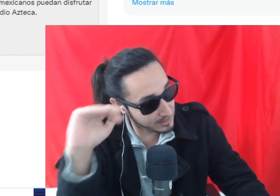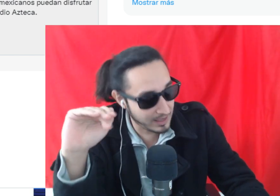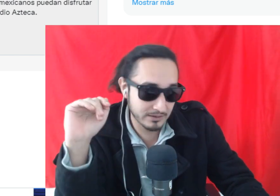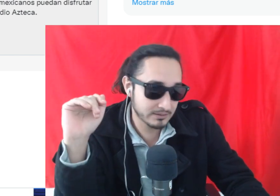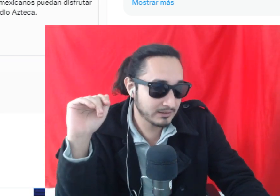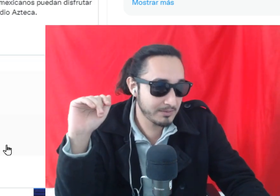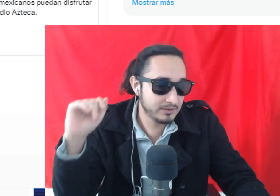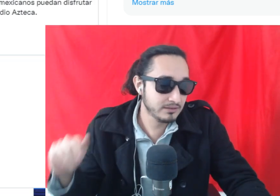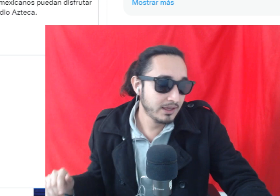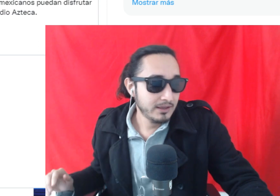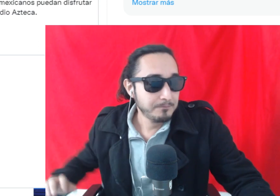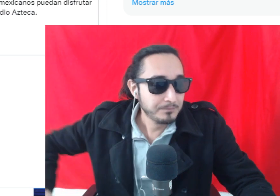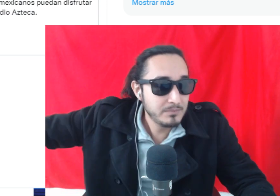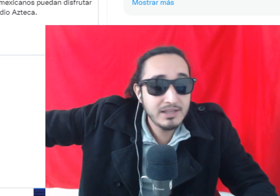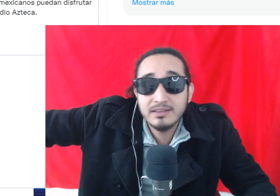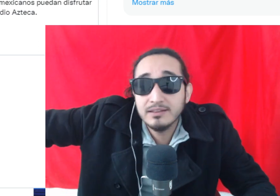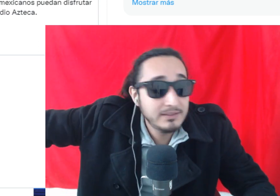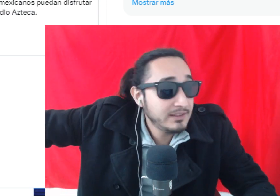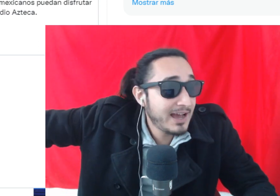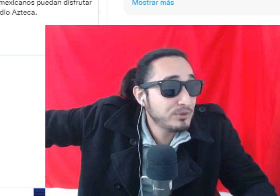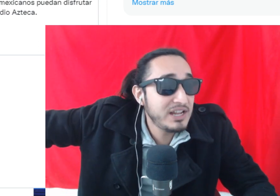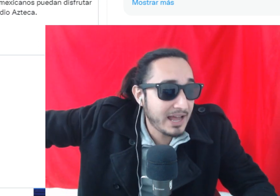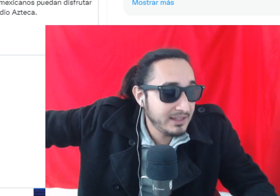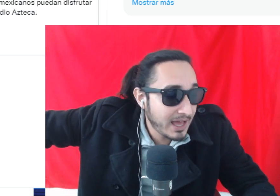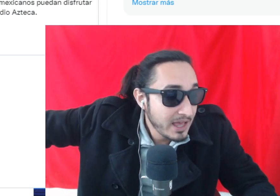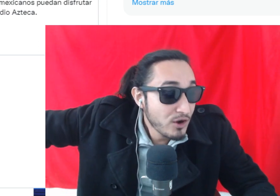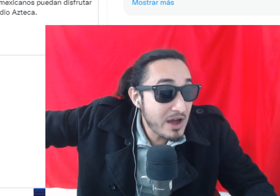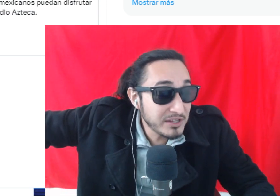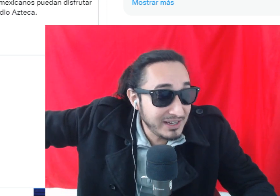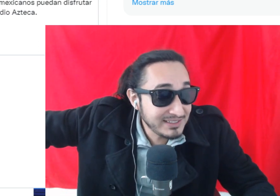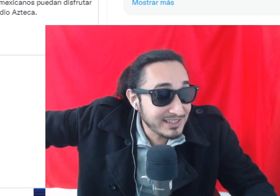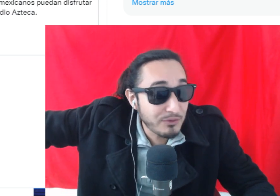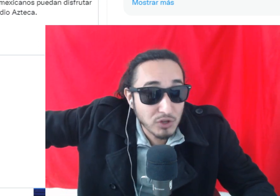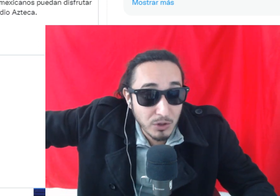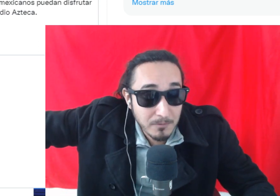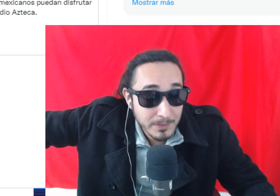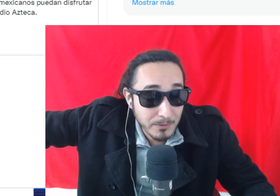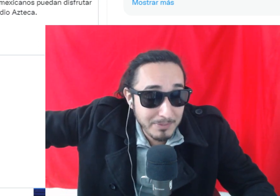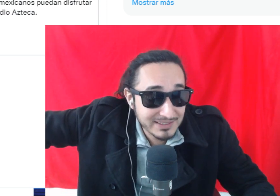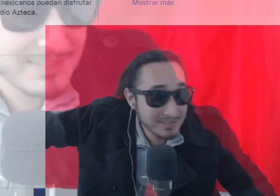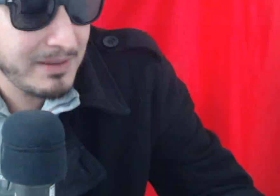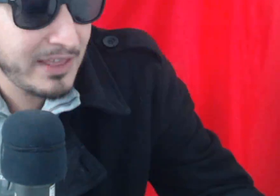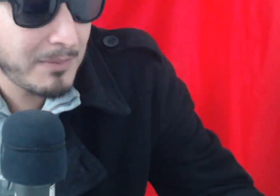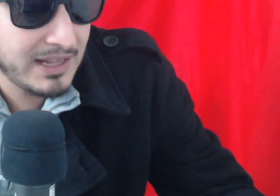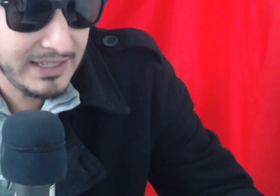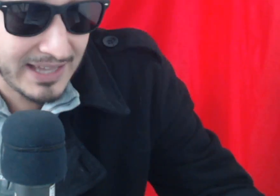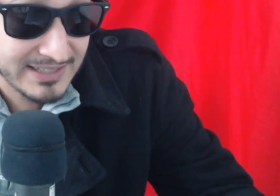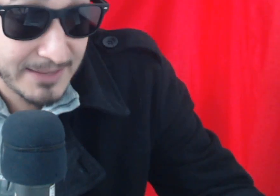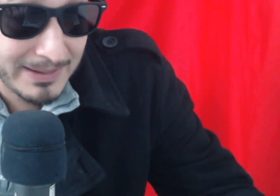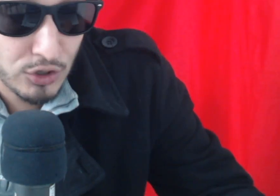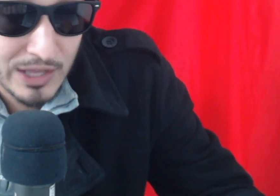la banda Anda bien Bien Digamos Delicadita Humanos infelices Eso fue todo Comparte este video